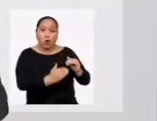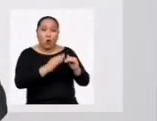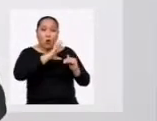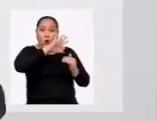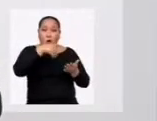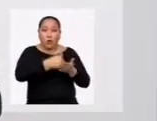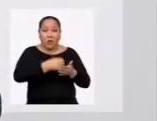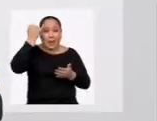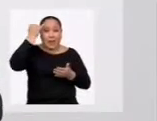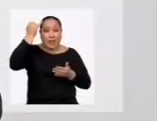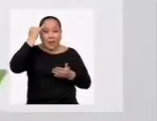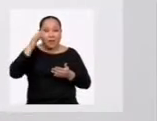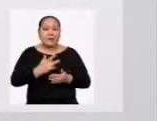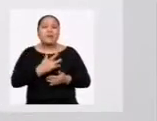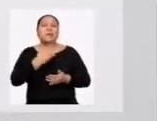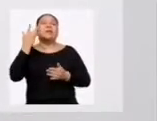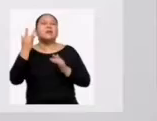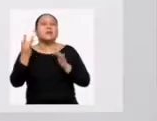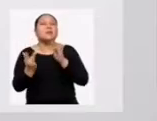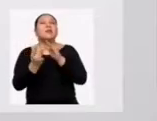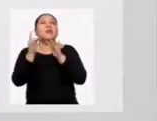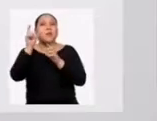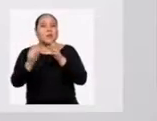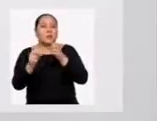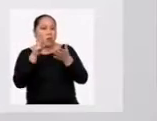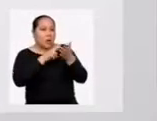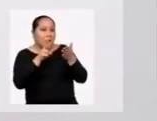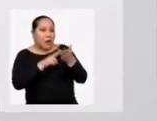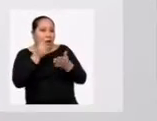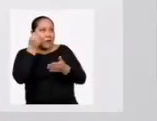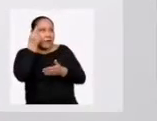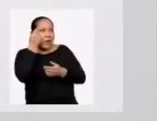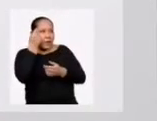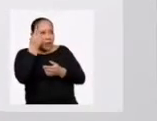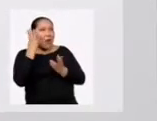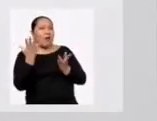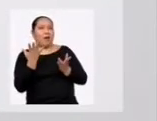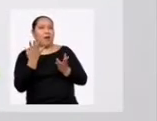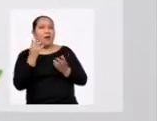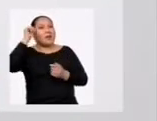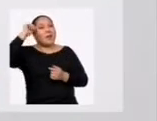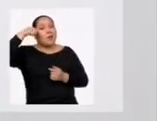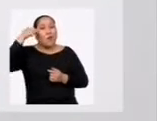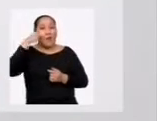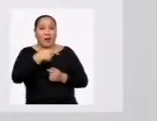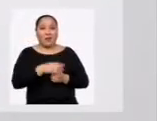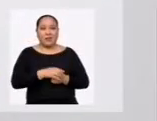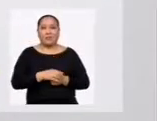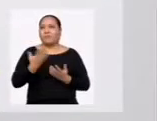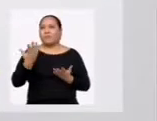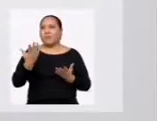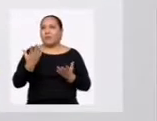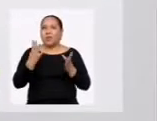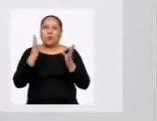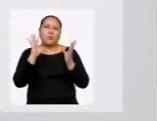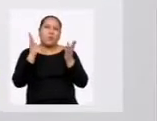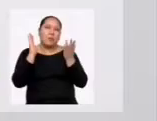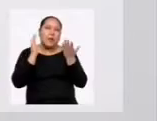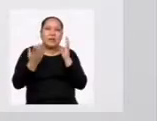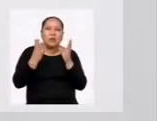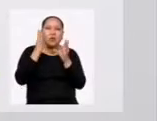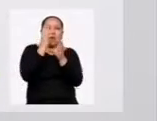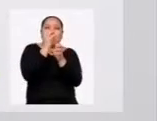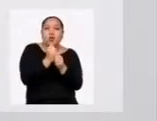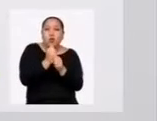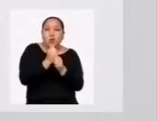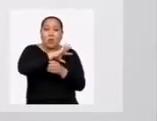cause impresión en las y los lectores y sea recordable. Digamos que son una breve síntesis de lo